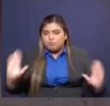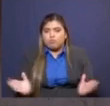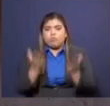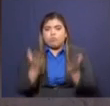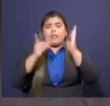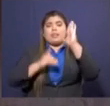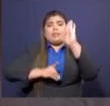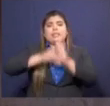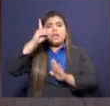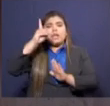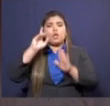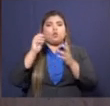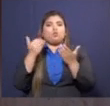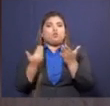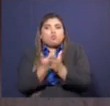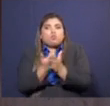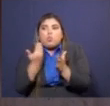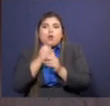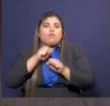el desarrollo de agroparques,